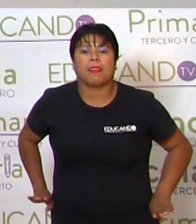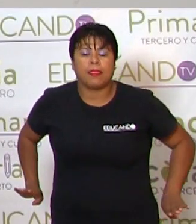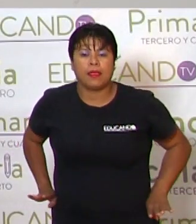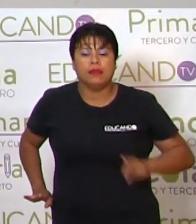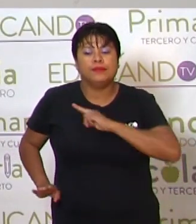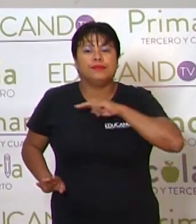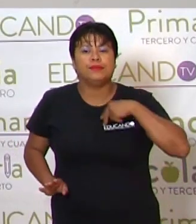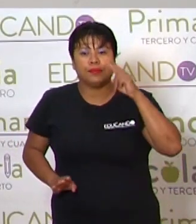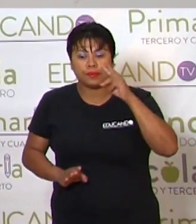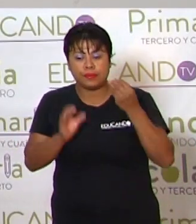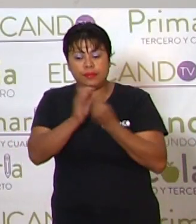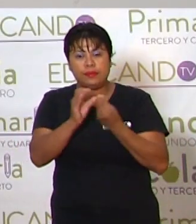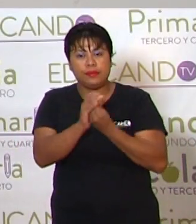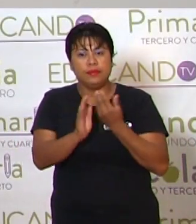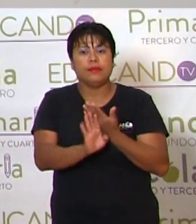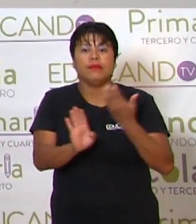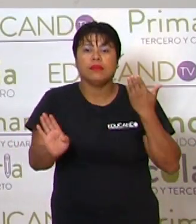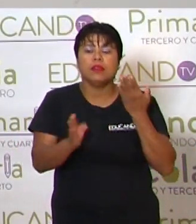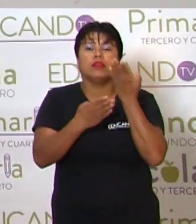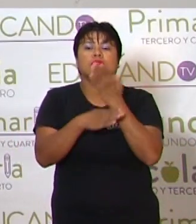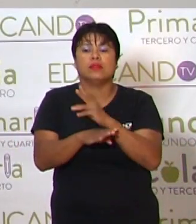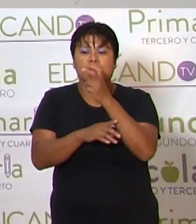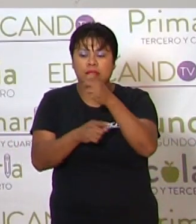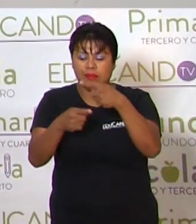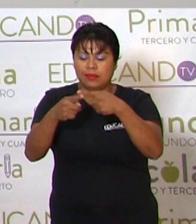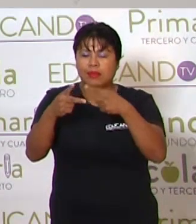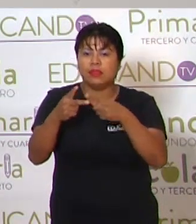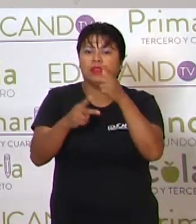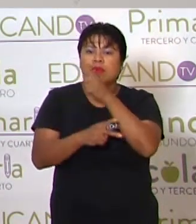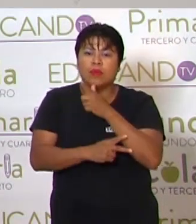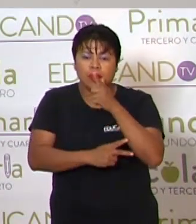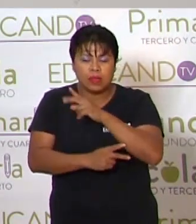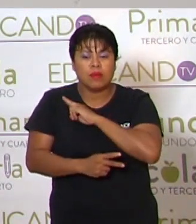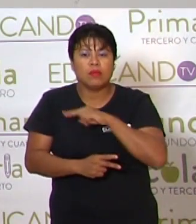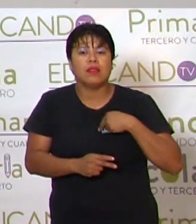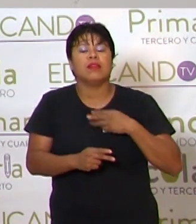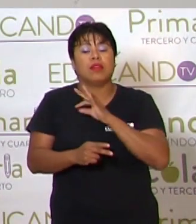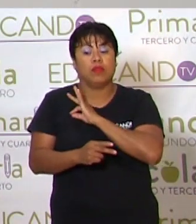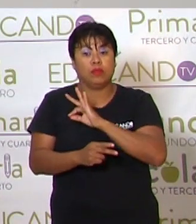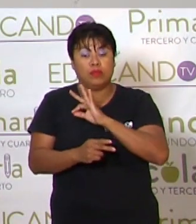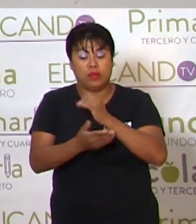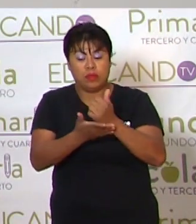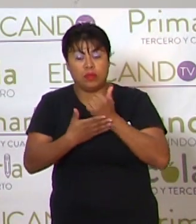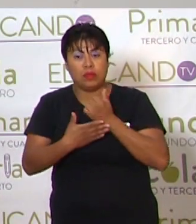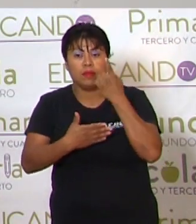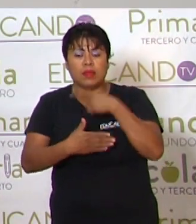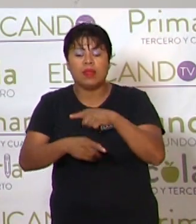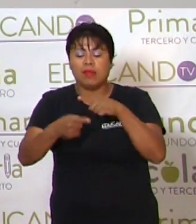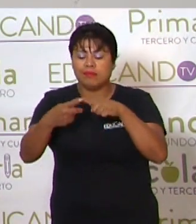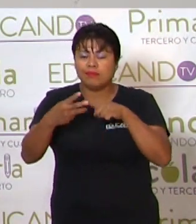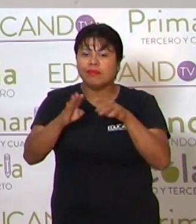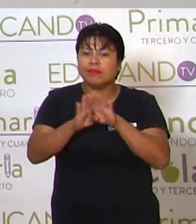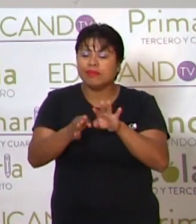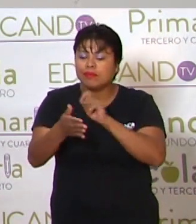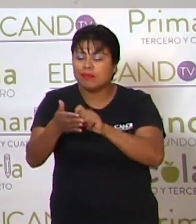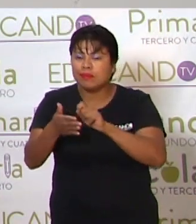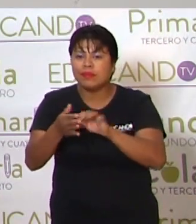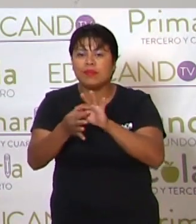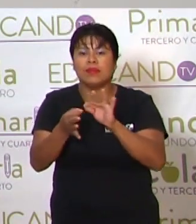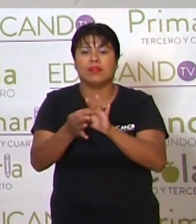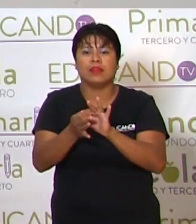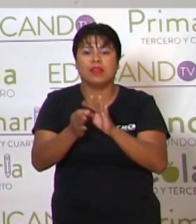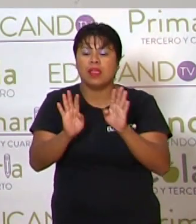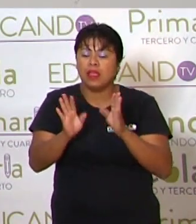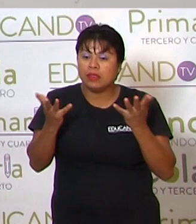que vimos en la sesión anterior acerca de estos dos tipos de lenguaje que nos van a permitir tener la particularidad de poder